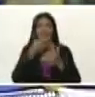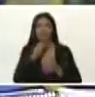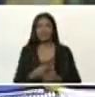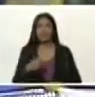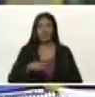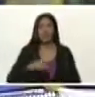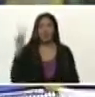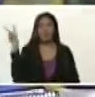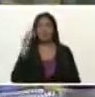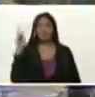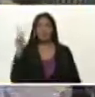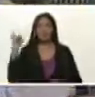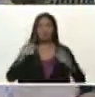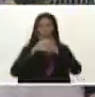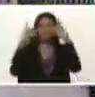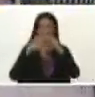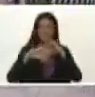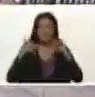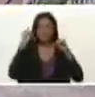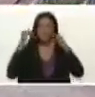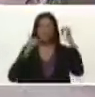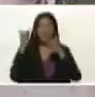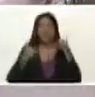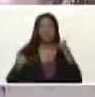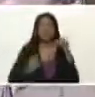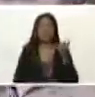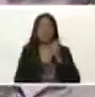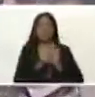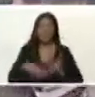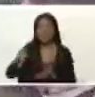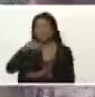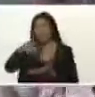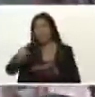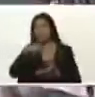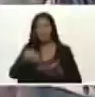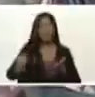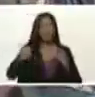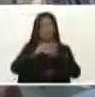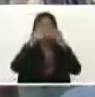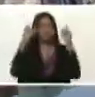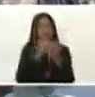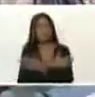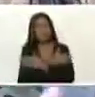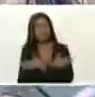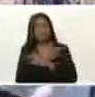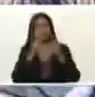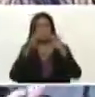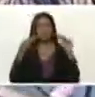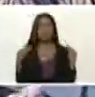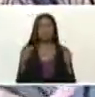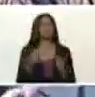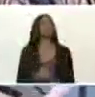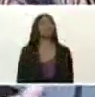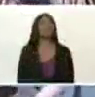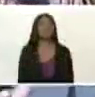las Navidades en Venezuela. Fiesta, gaita, baile, y felicidad y paz.